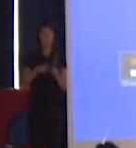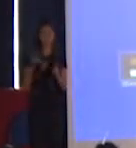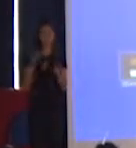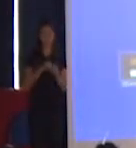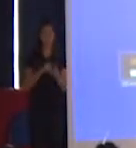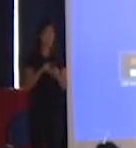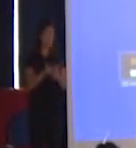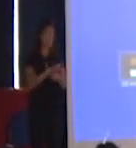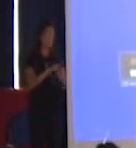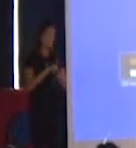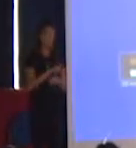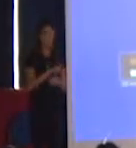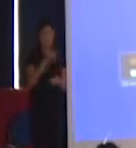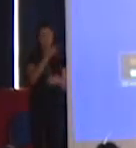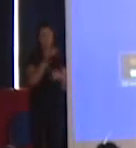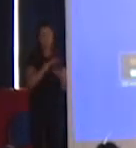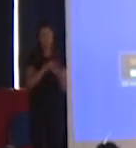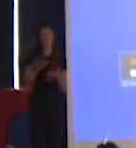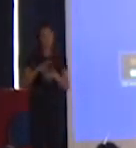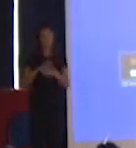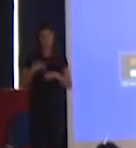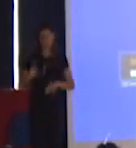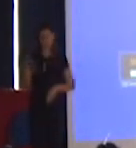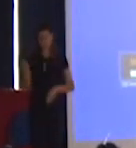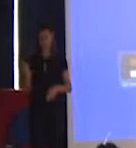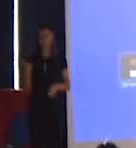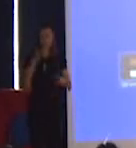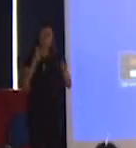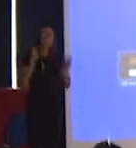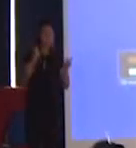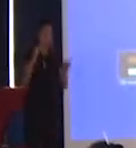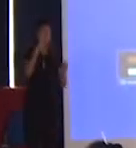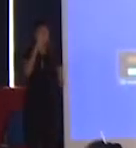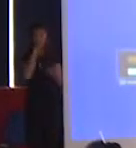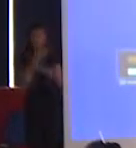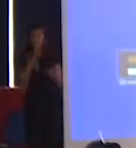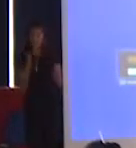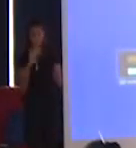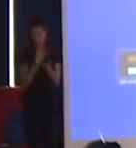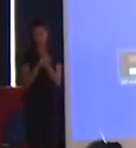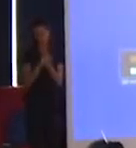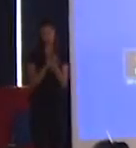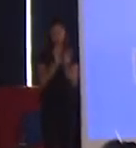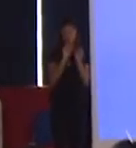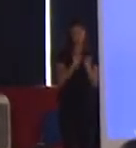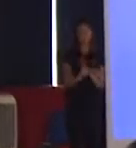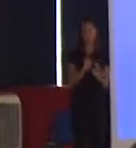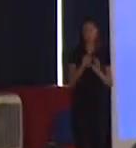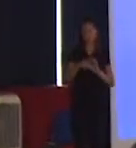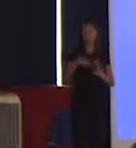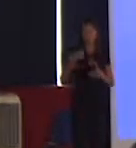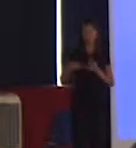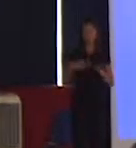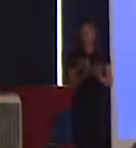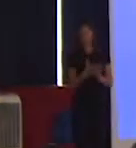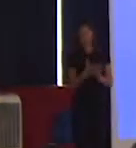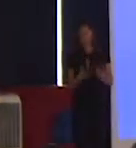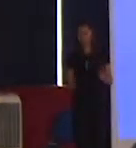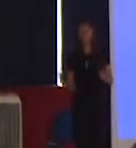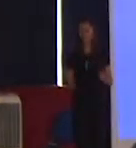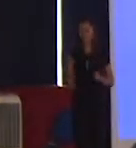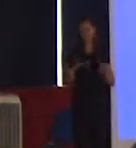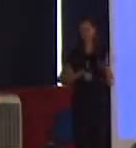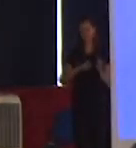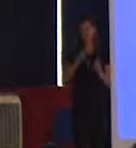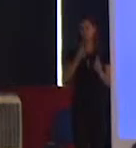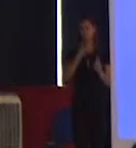localidad. Va a estar igualmente la doctora Johanna. Pues hay preguntas, etcétera, pueden enviarlas en este transcurso. Algunos se les puede responder